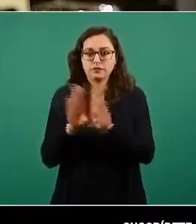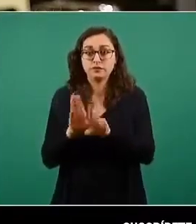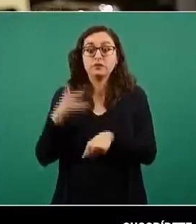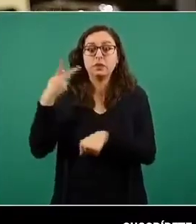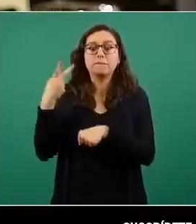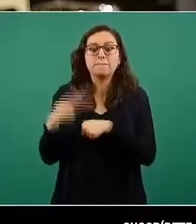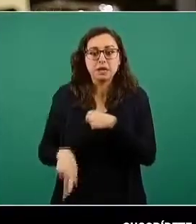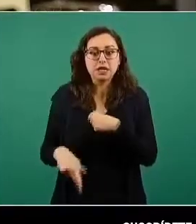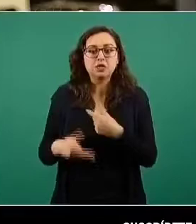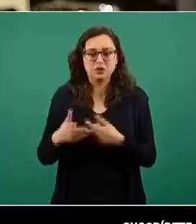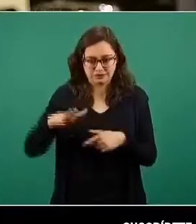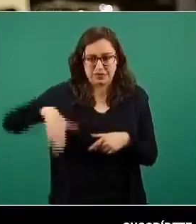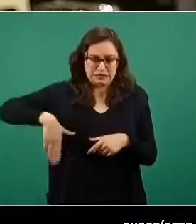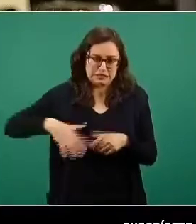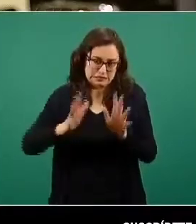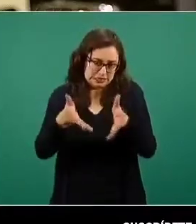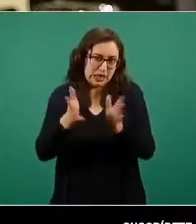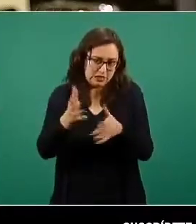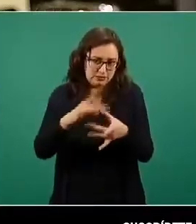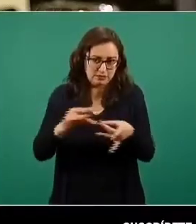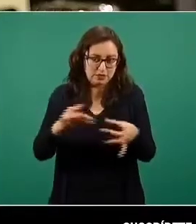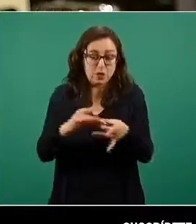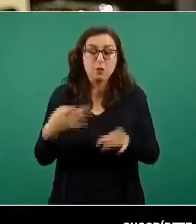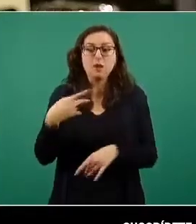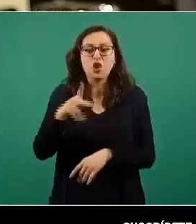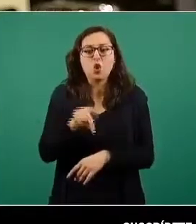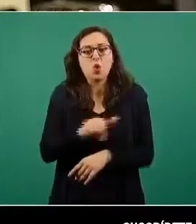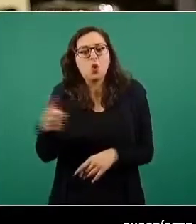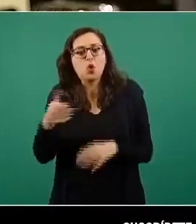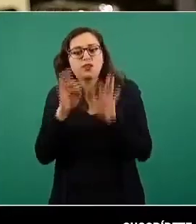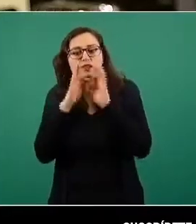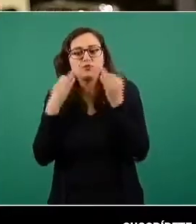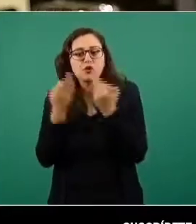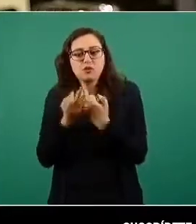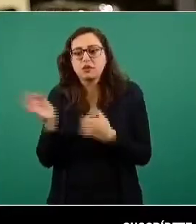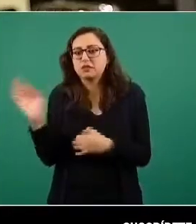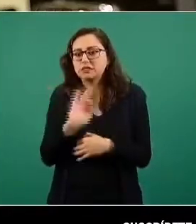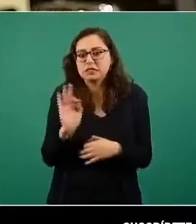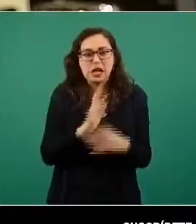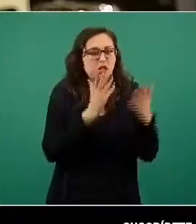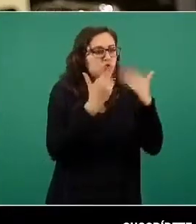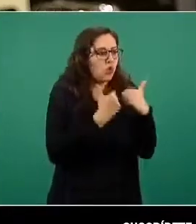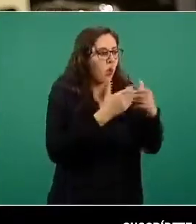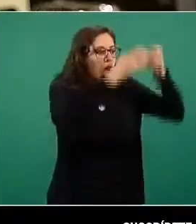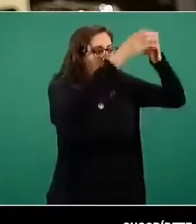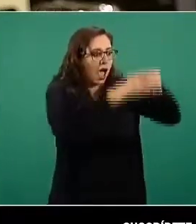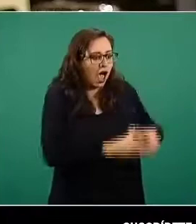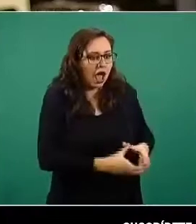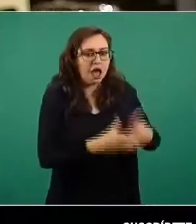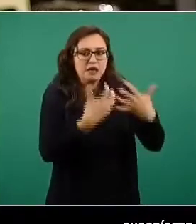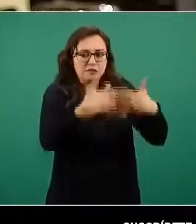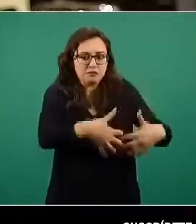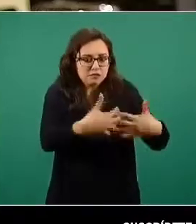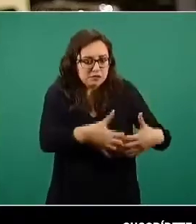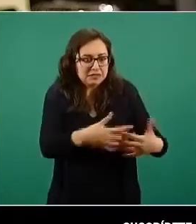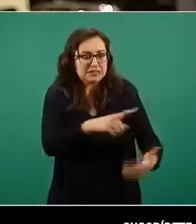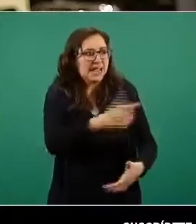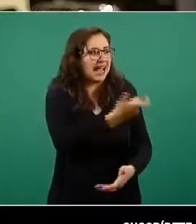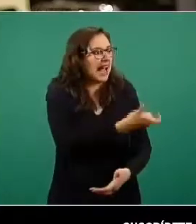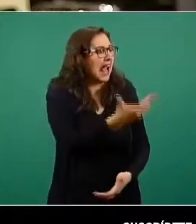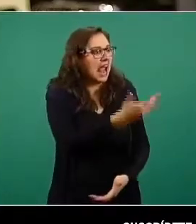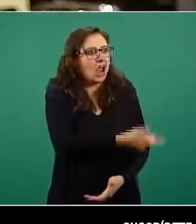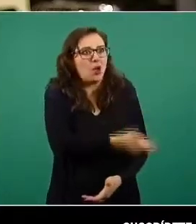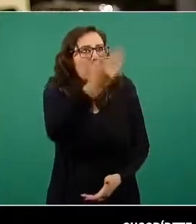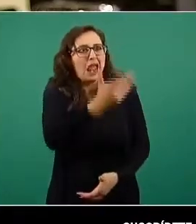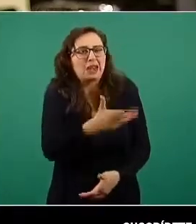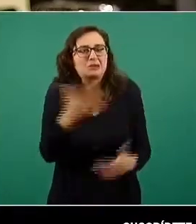lo acaba de comentar, pero también si hay alguna otra forma para compensar pues esta demanda que hay, sobre todo los sobreprecios que se están presentando